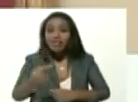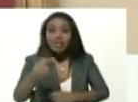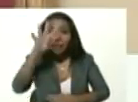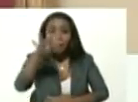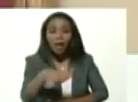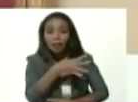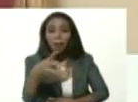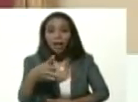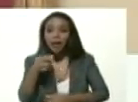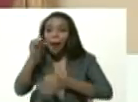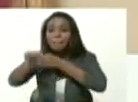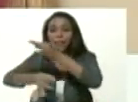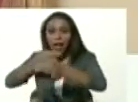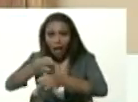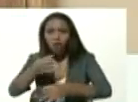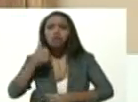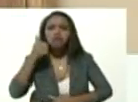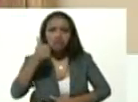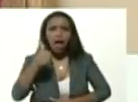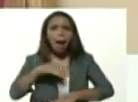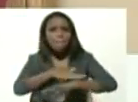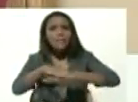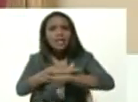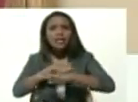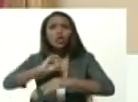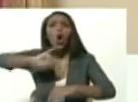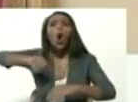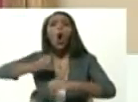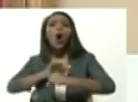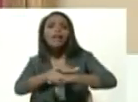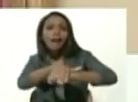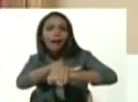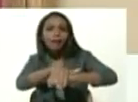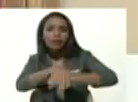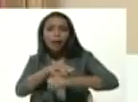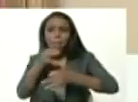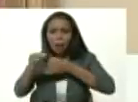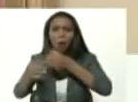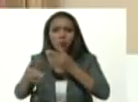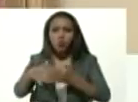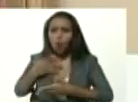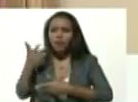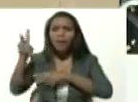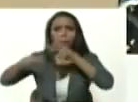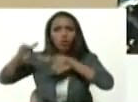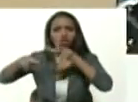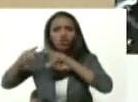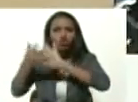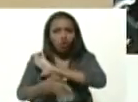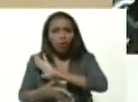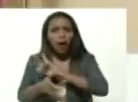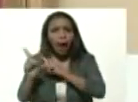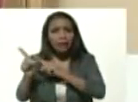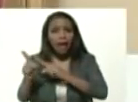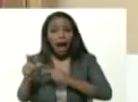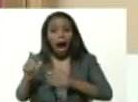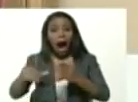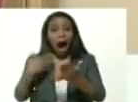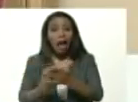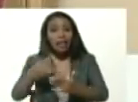matemáticas, y eso lo puede explicar muy bien nuestro ministro Jorge Rodríguez, al día de hoy tuviéramos